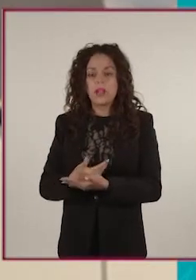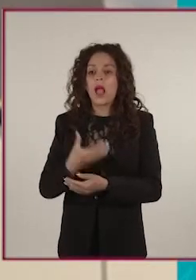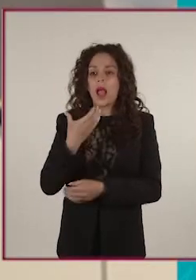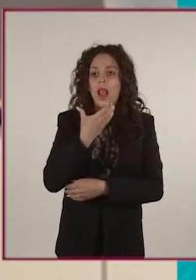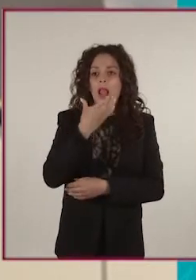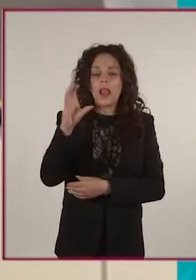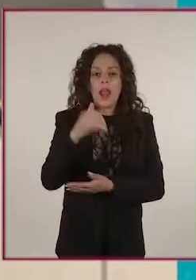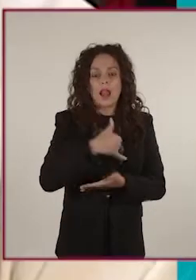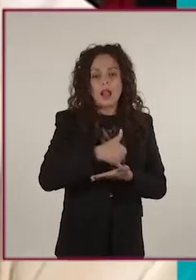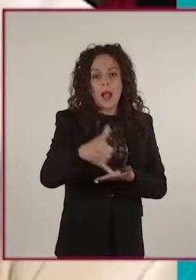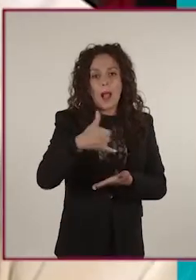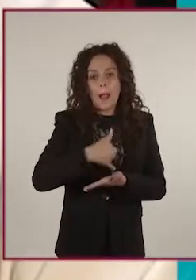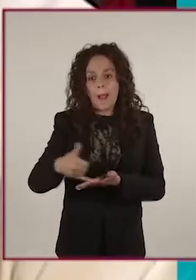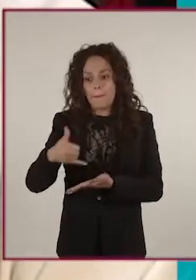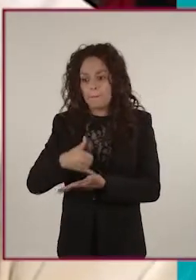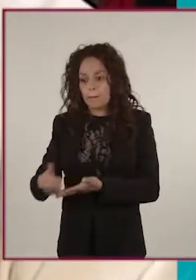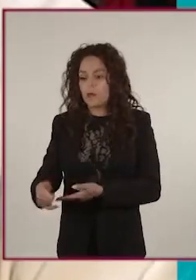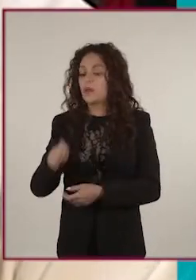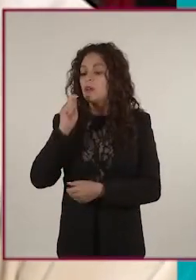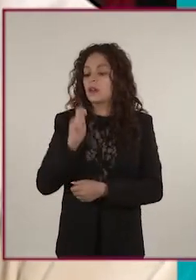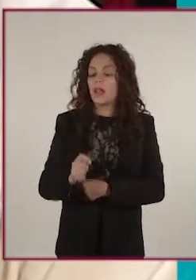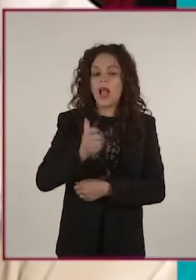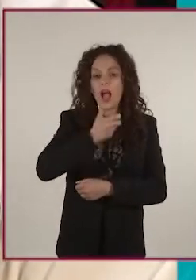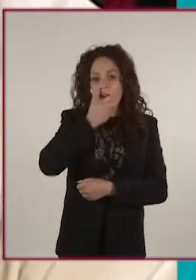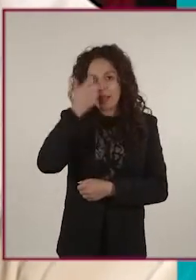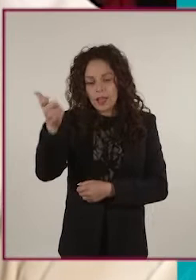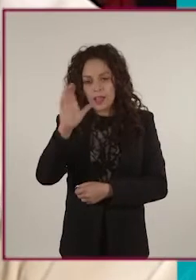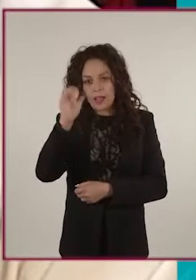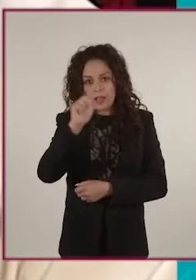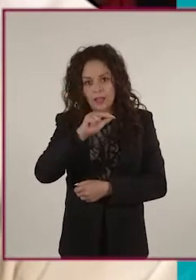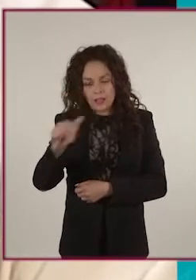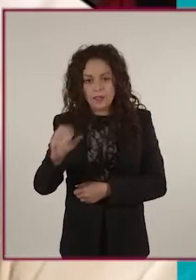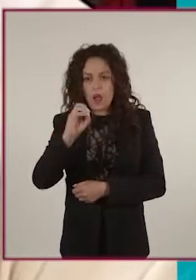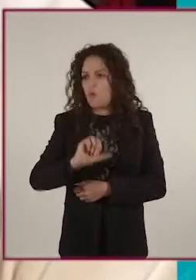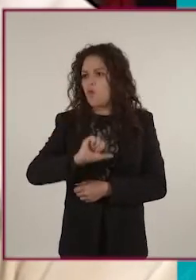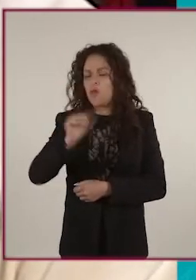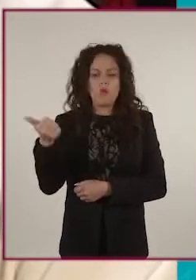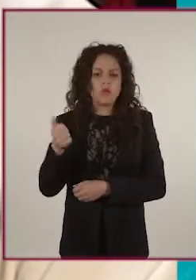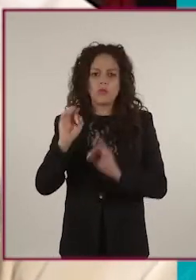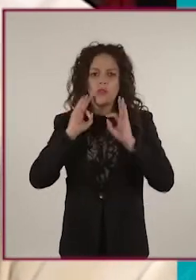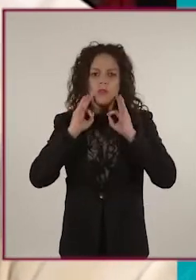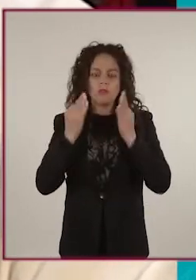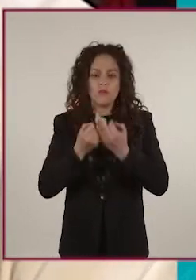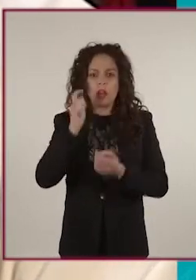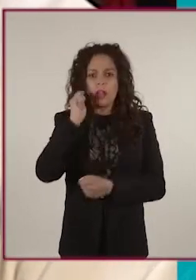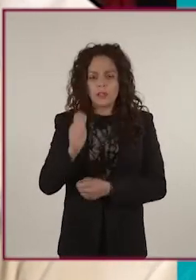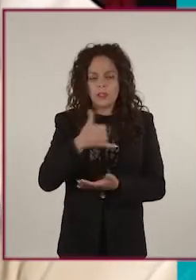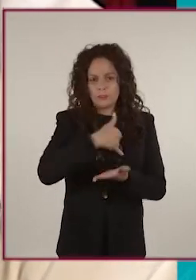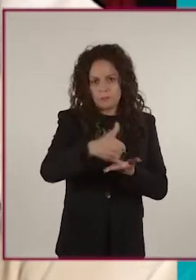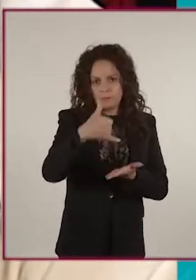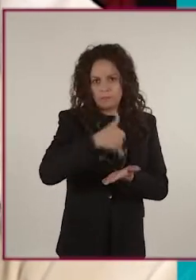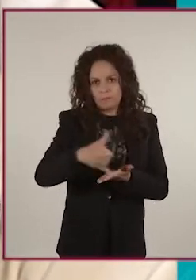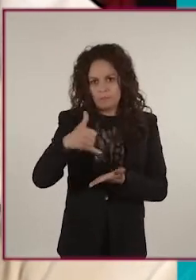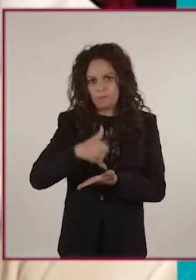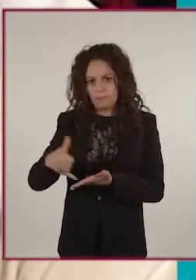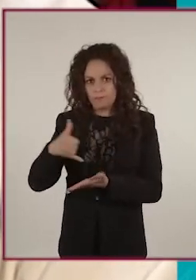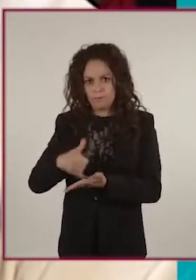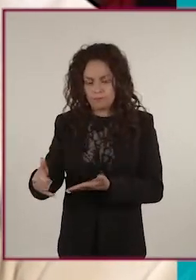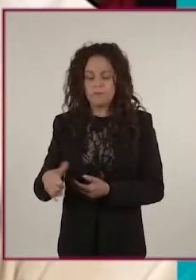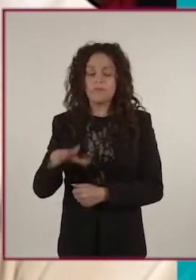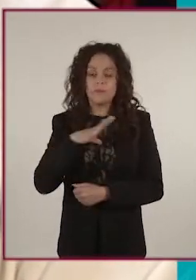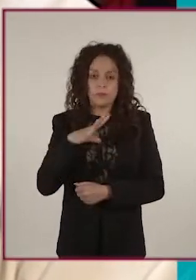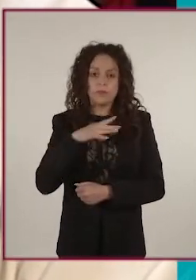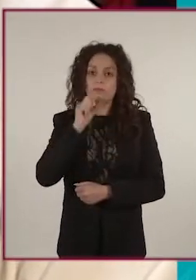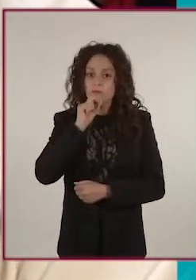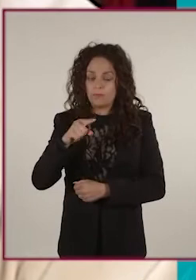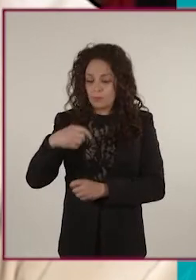¿no? Por ejemplo, en bagazo de caña o en otro tipo de desechos de la agroindustria. Tenemos bacterias